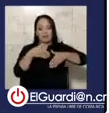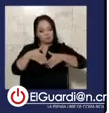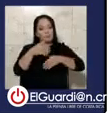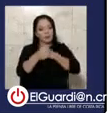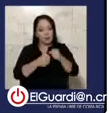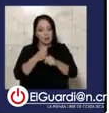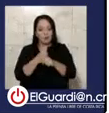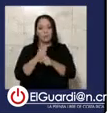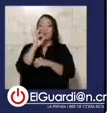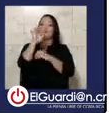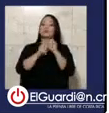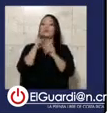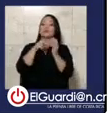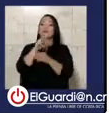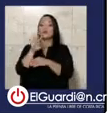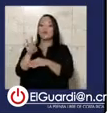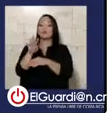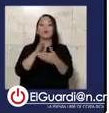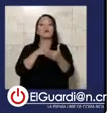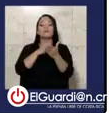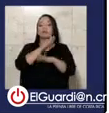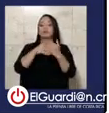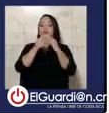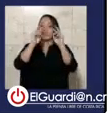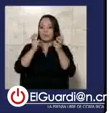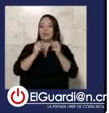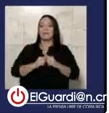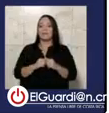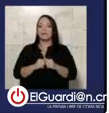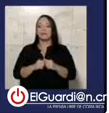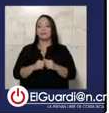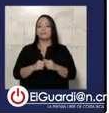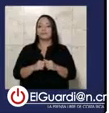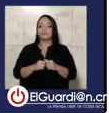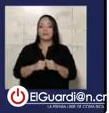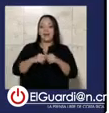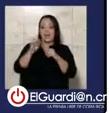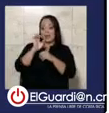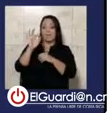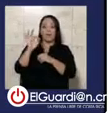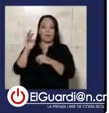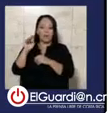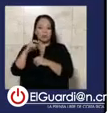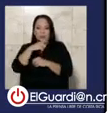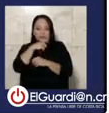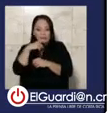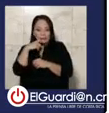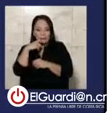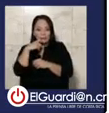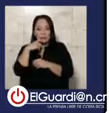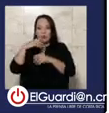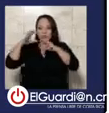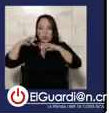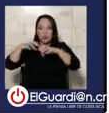el 2024 va a afectar todo lo que es la primera parte de la estación seca y el inicio de la estación lluviosa del 2024.